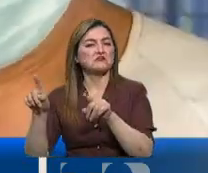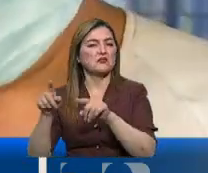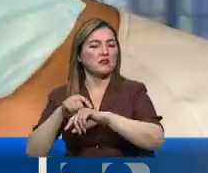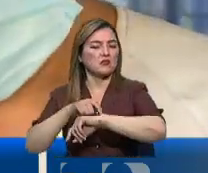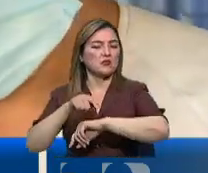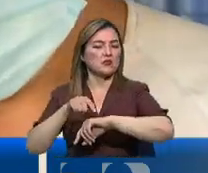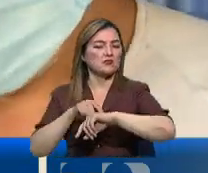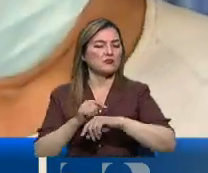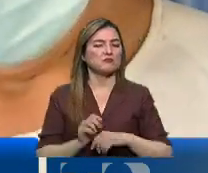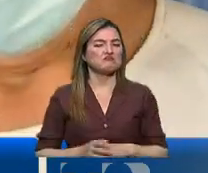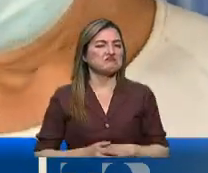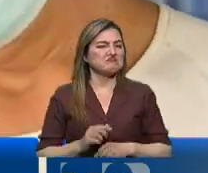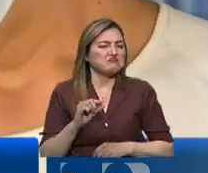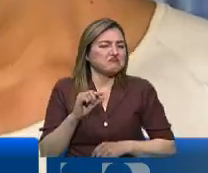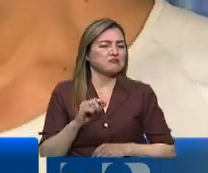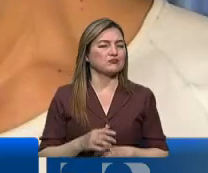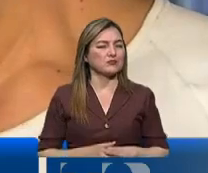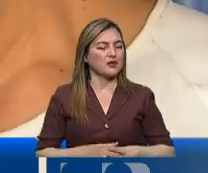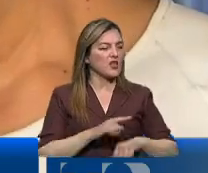guantánamo